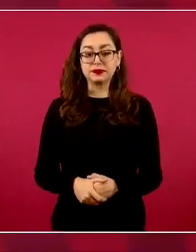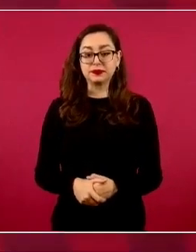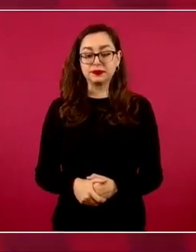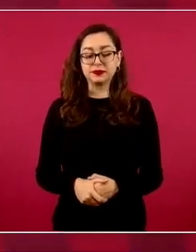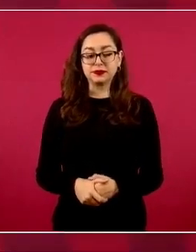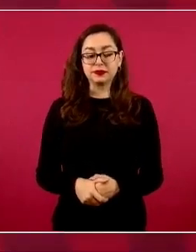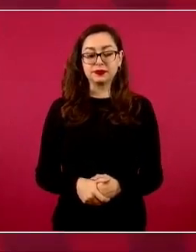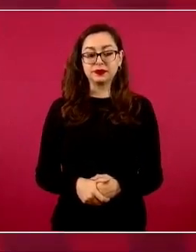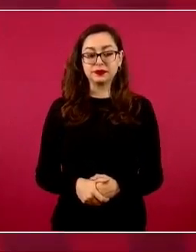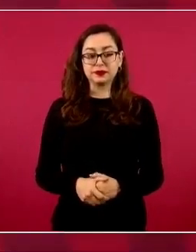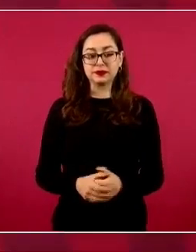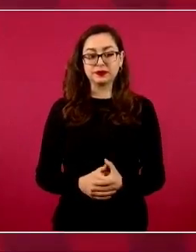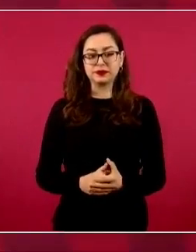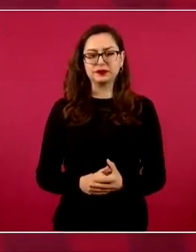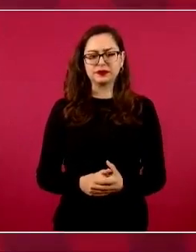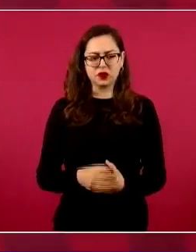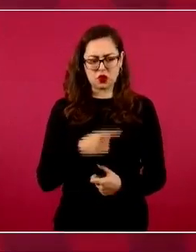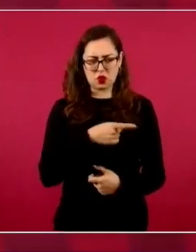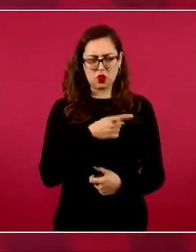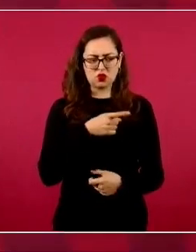la señora,